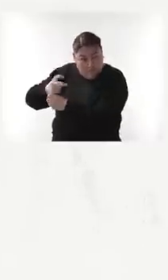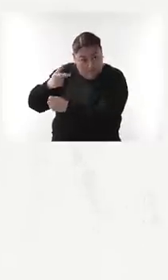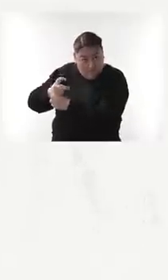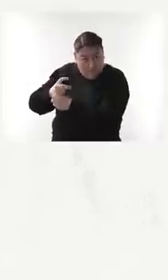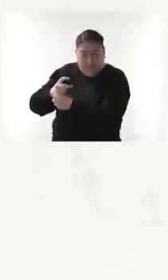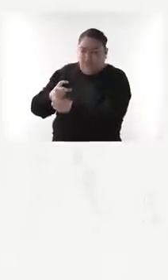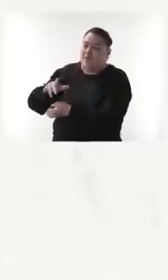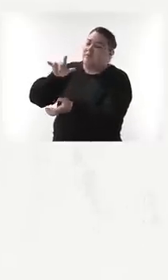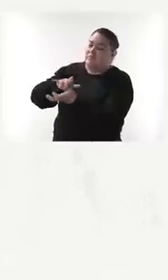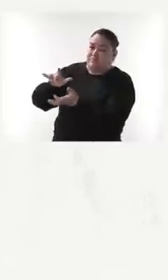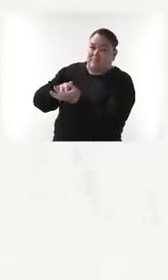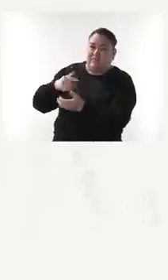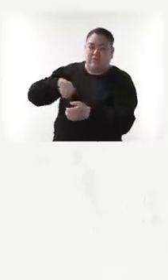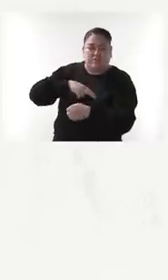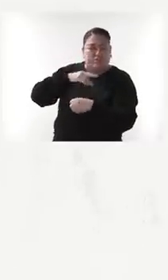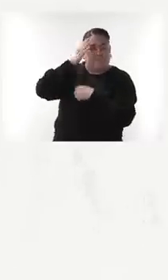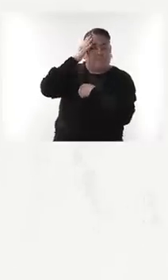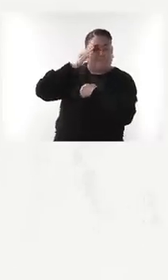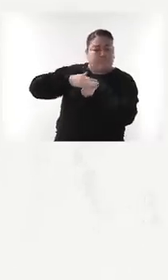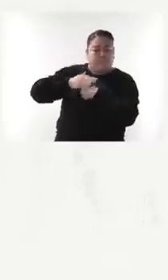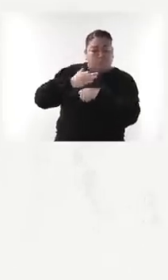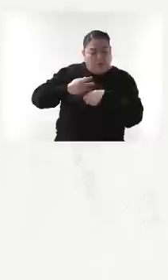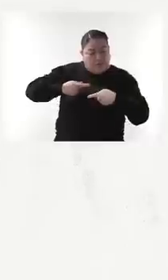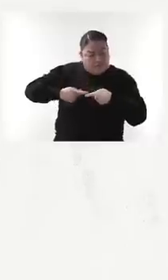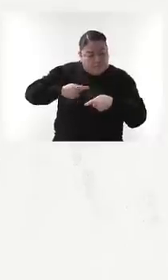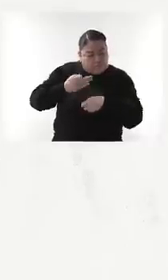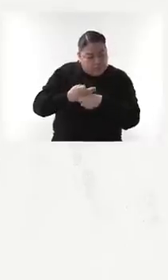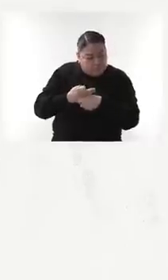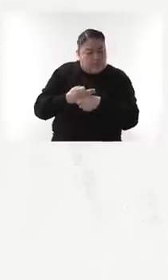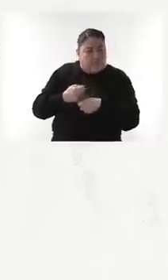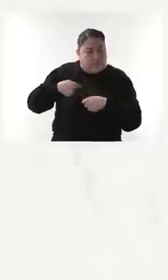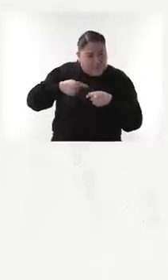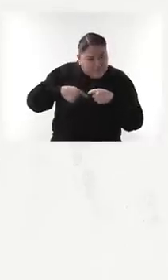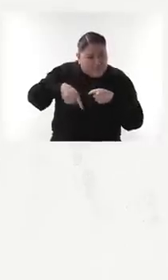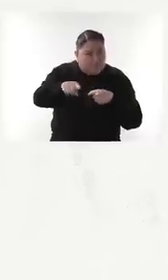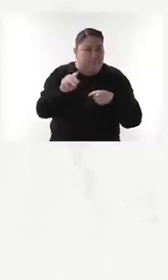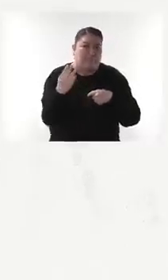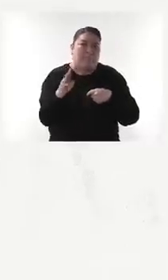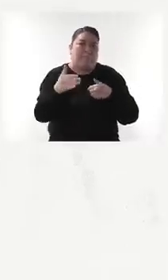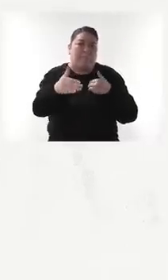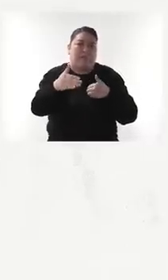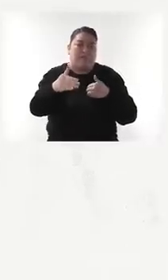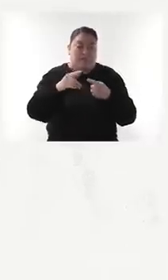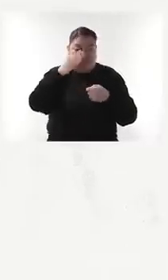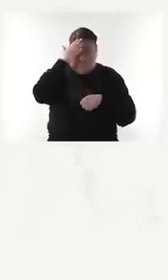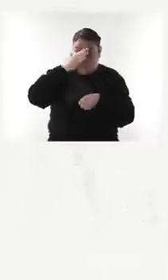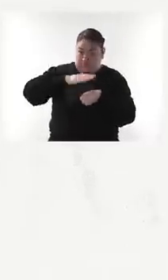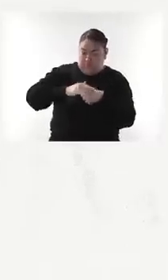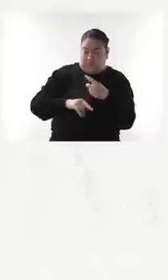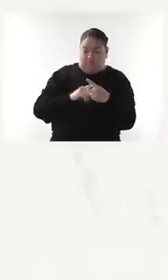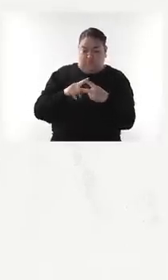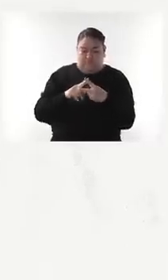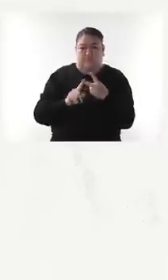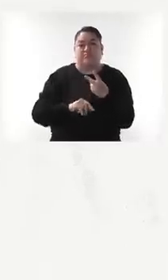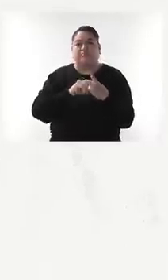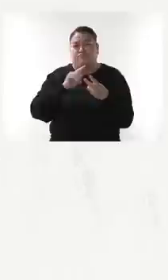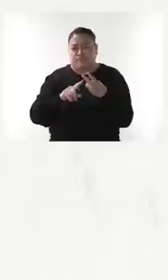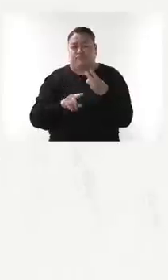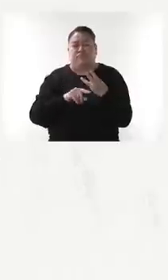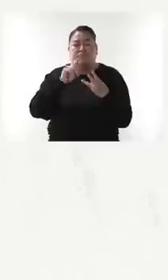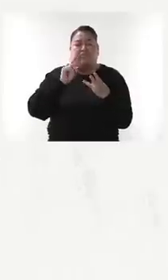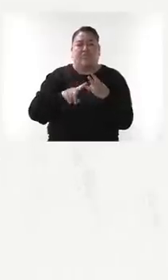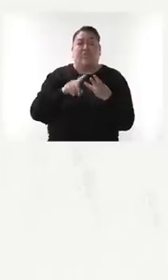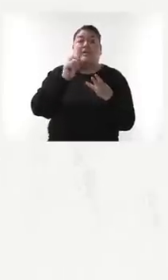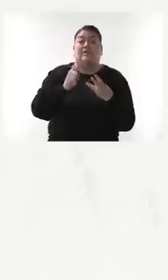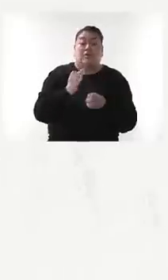es un dato que tenemos que considerar de aquí a mayo. Y otro dato que tenemos que considerar de aquí a mayo es